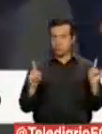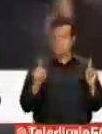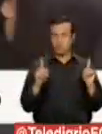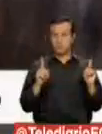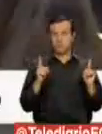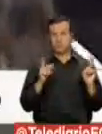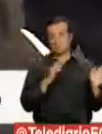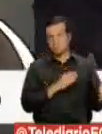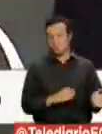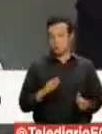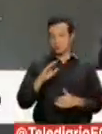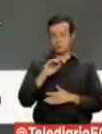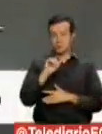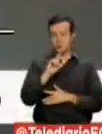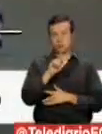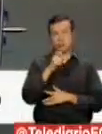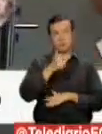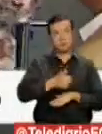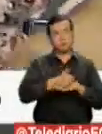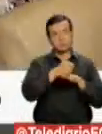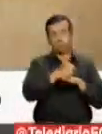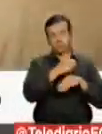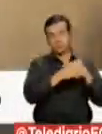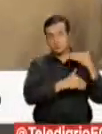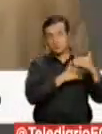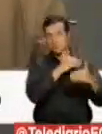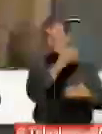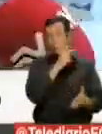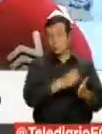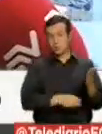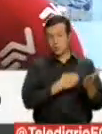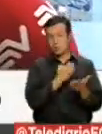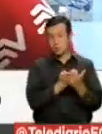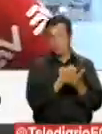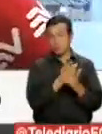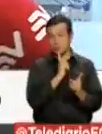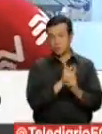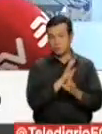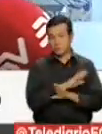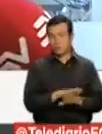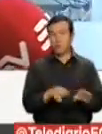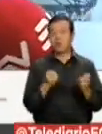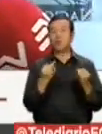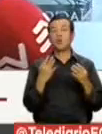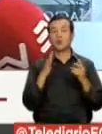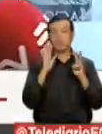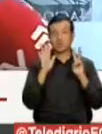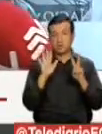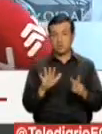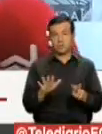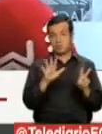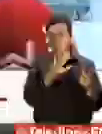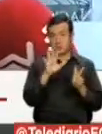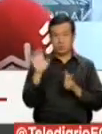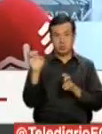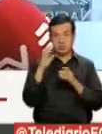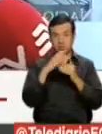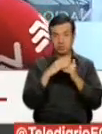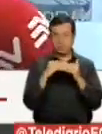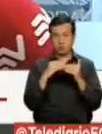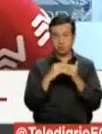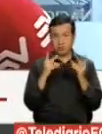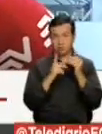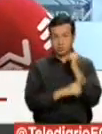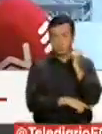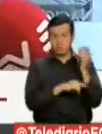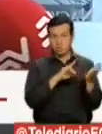recurso presentado por Calle solo serviría para frenar la aplicación de la multa económica, que a este momento asciende a $7,700. Pero no sobre la sanción